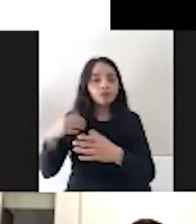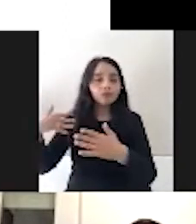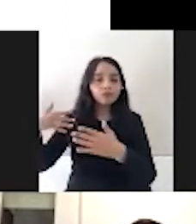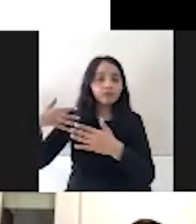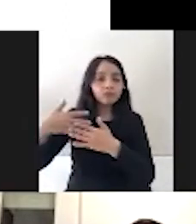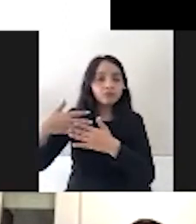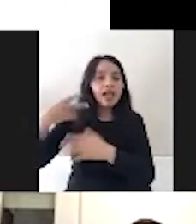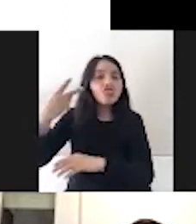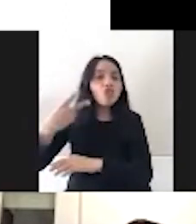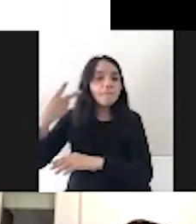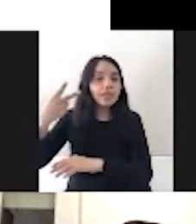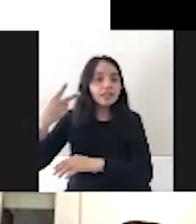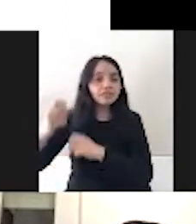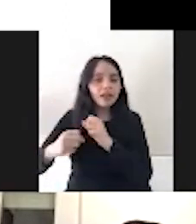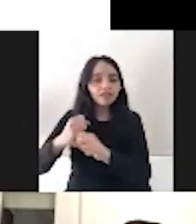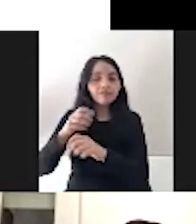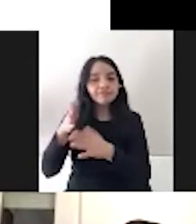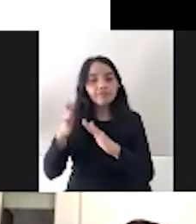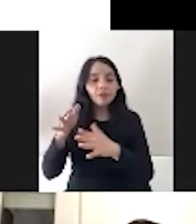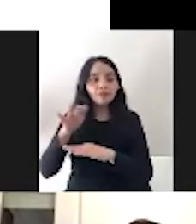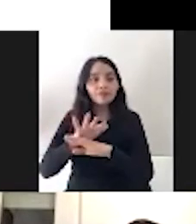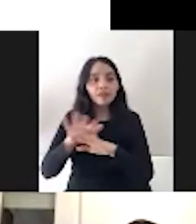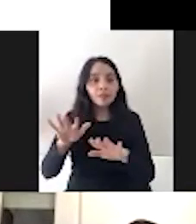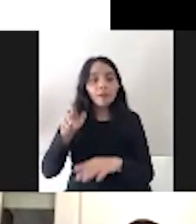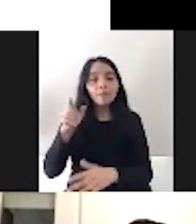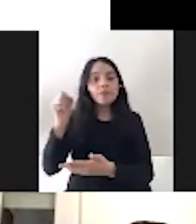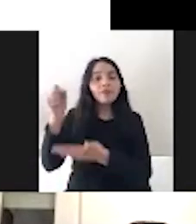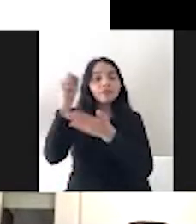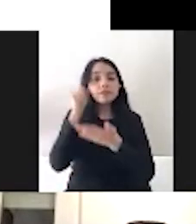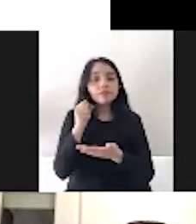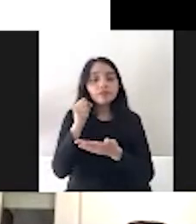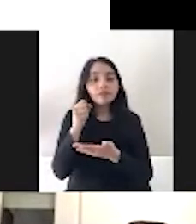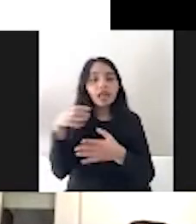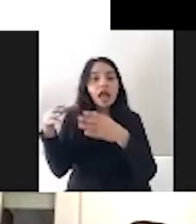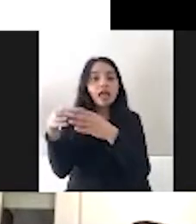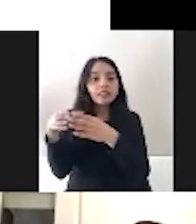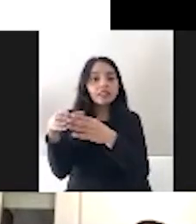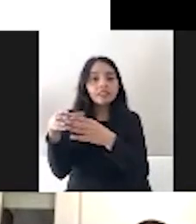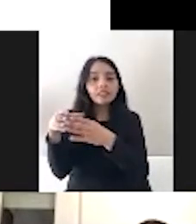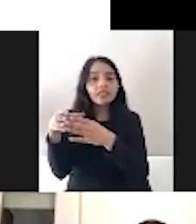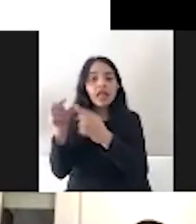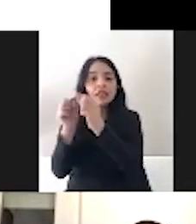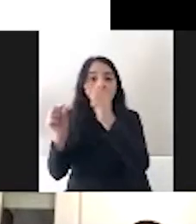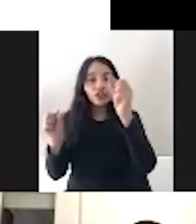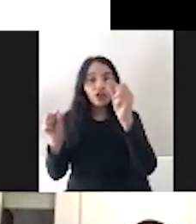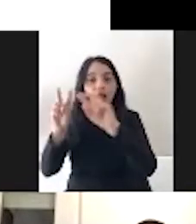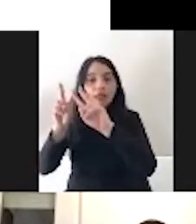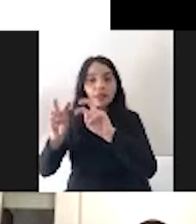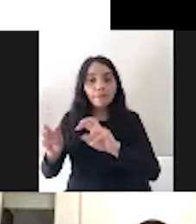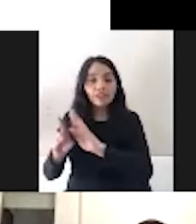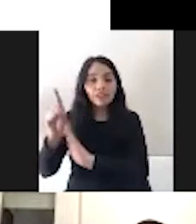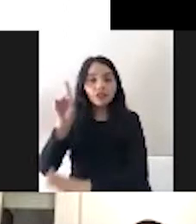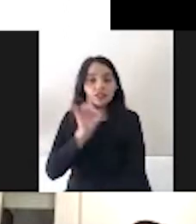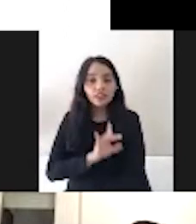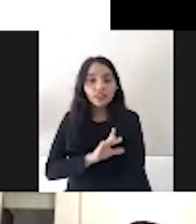y que está financiado por la Agencia Nacional de Investigación y Desarrollo de Chile y en colaboración con